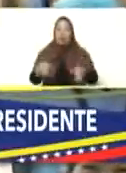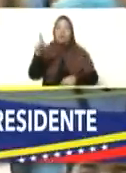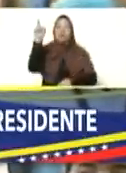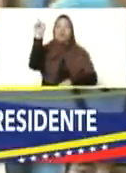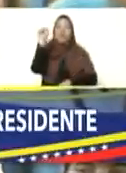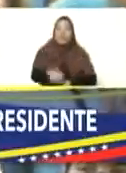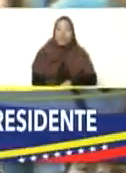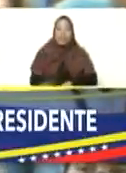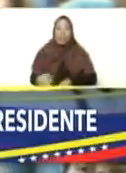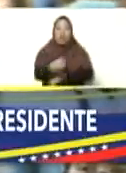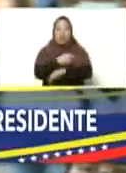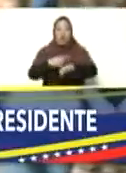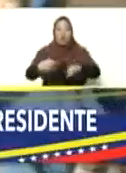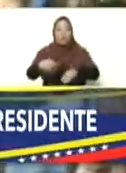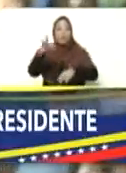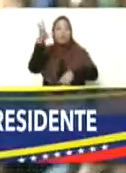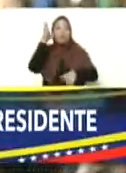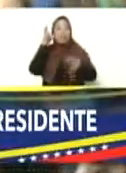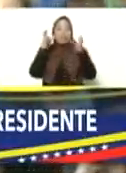vamos a escucharlos